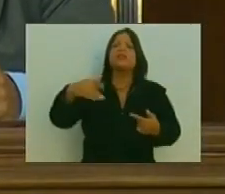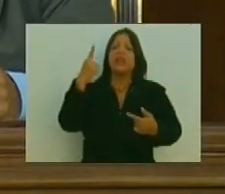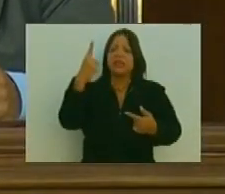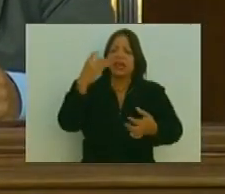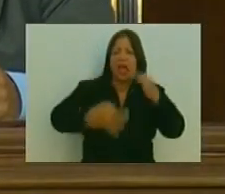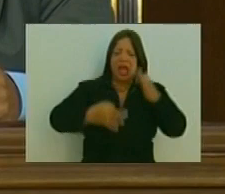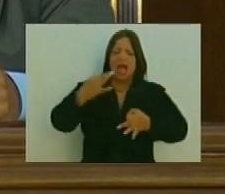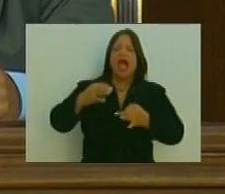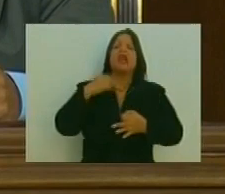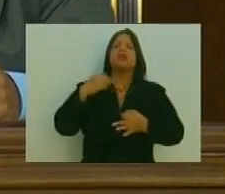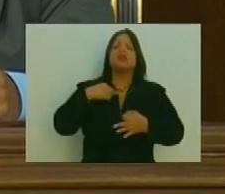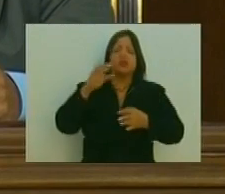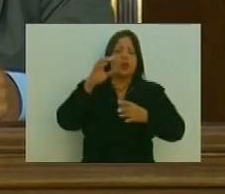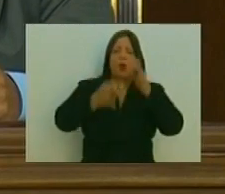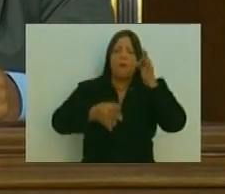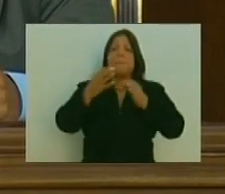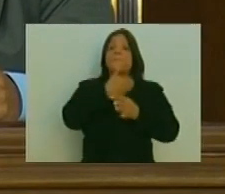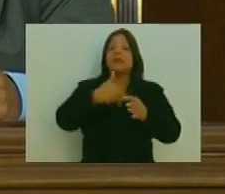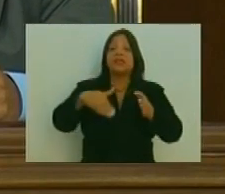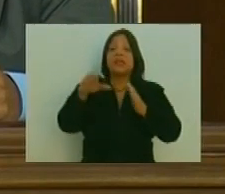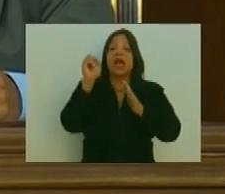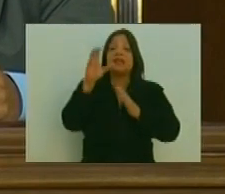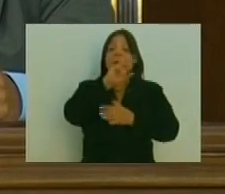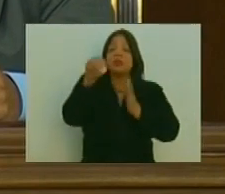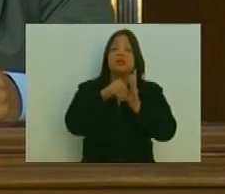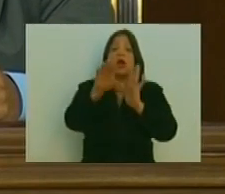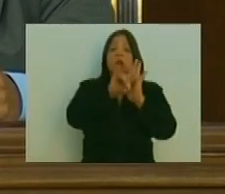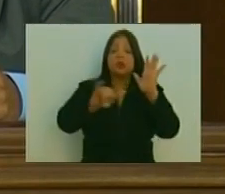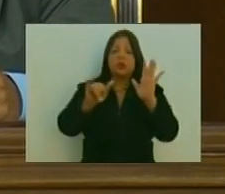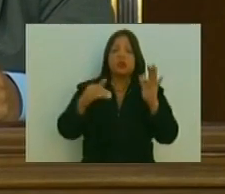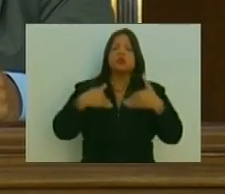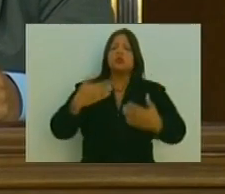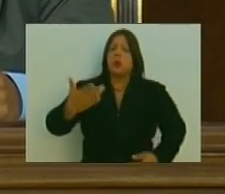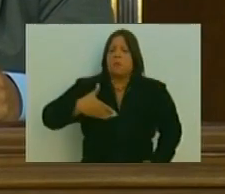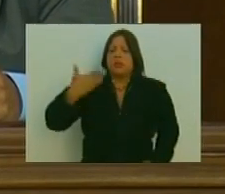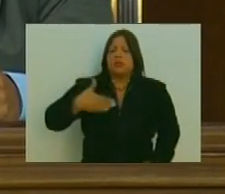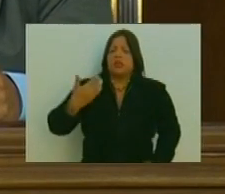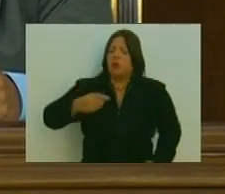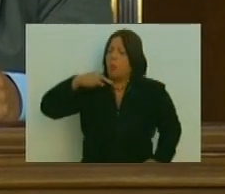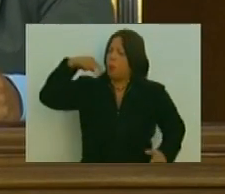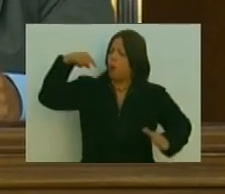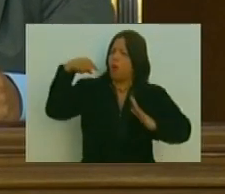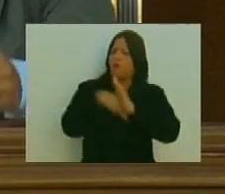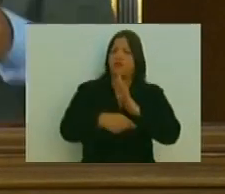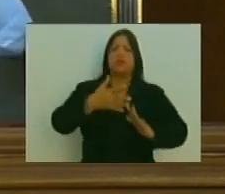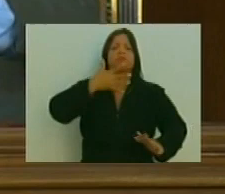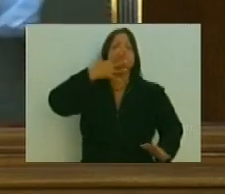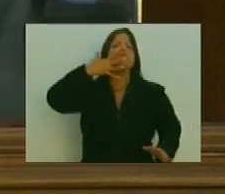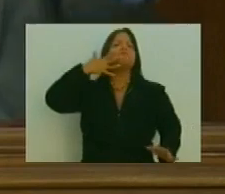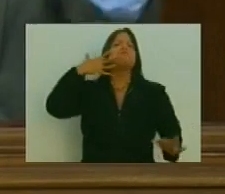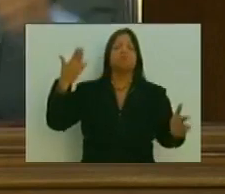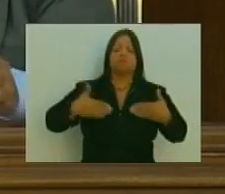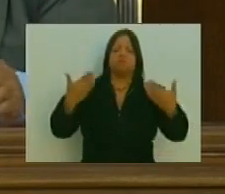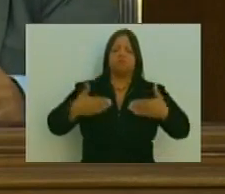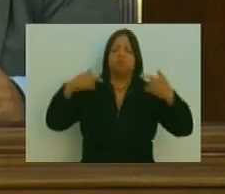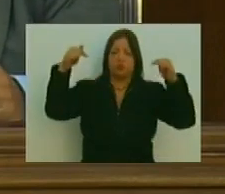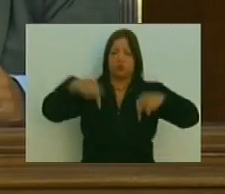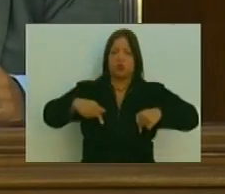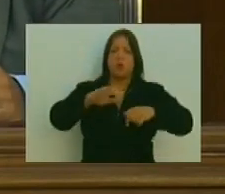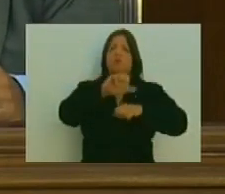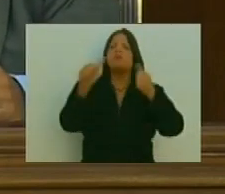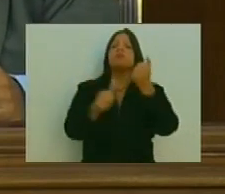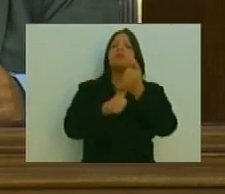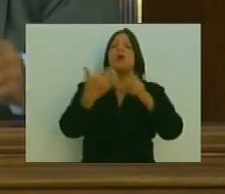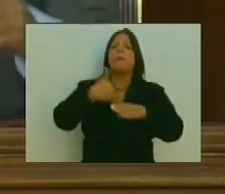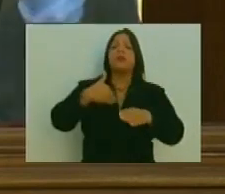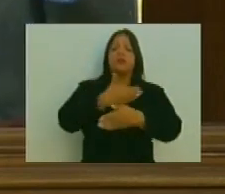la Asamblea Nacional Constituyente, le agradezco y me siento profundamente orgulloso de estar aquí con cada uno